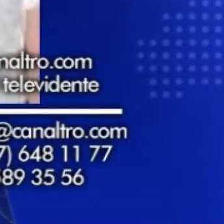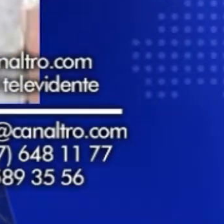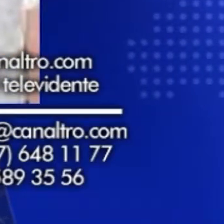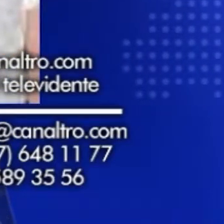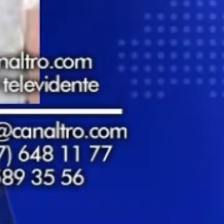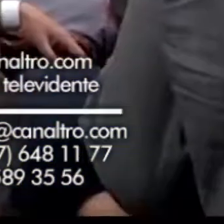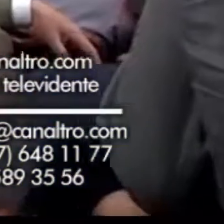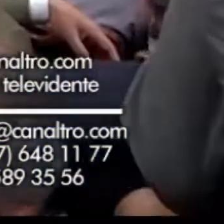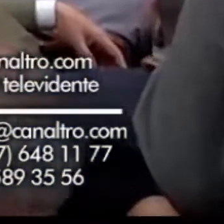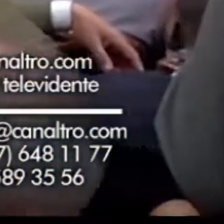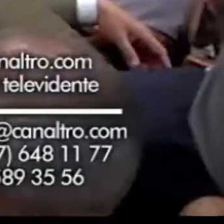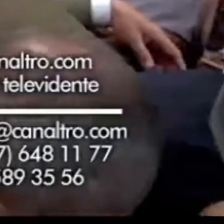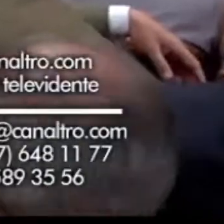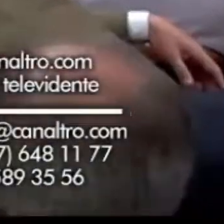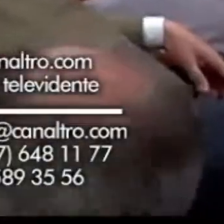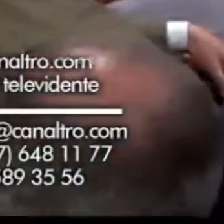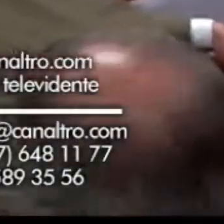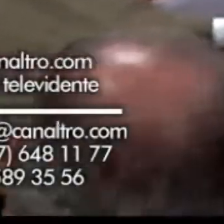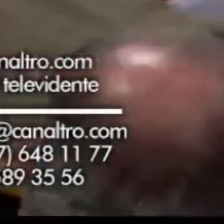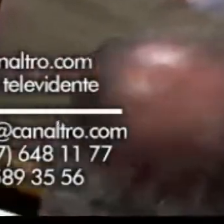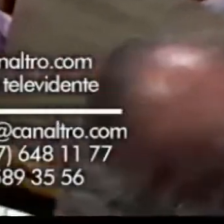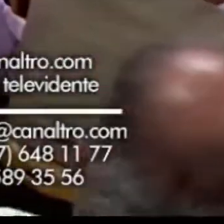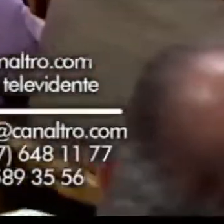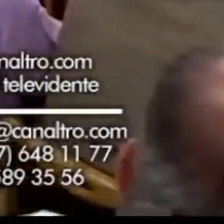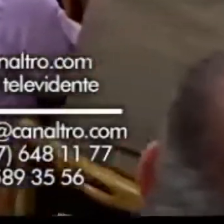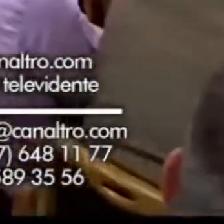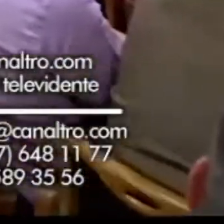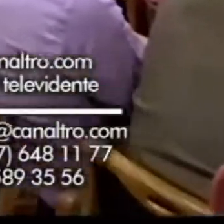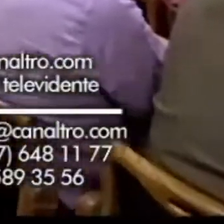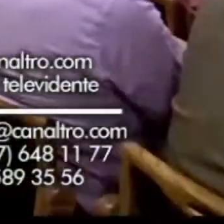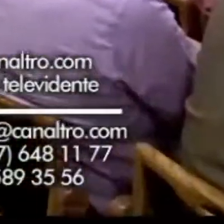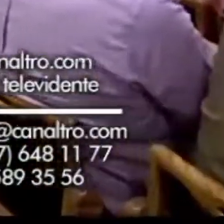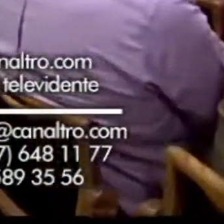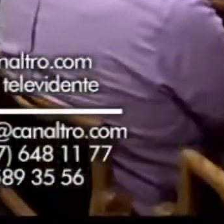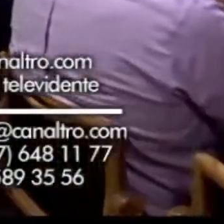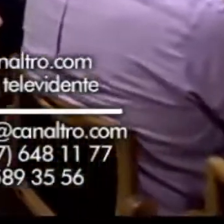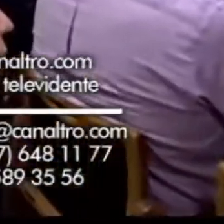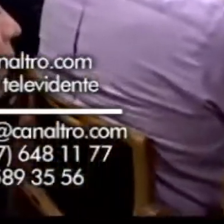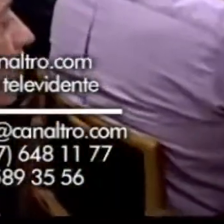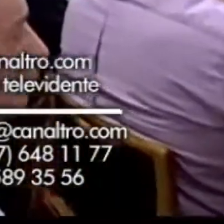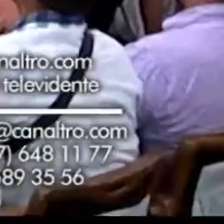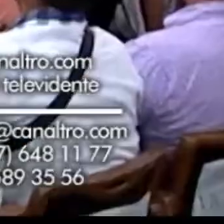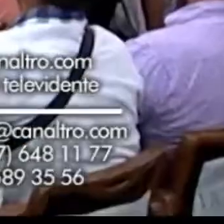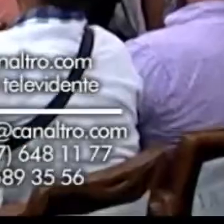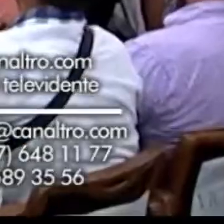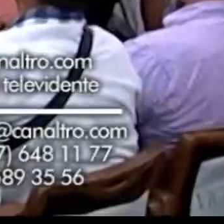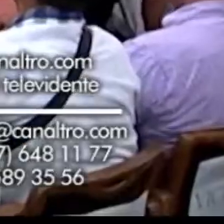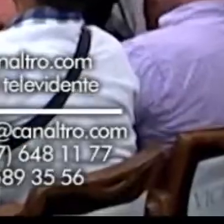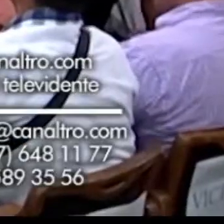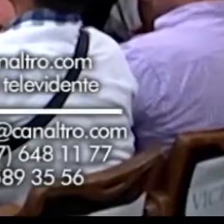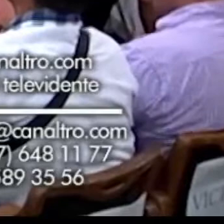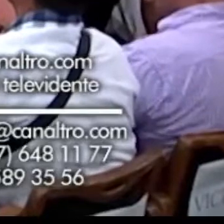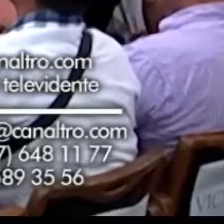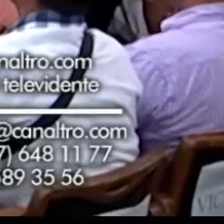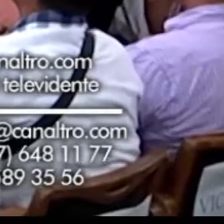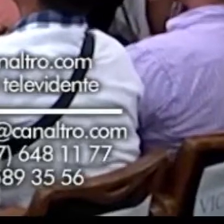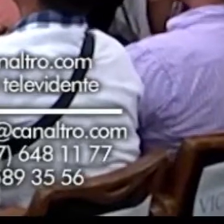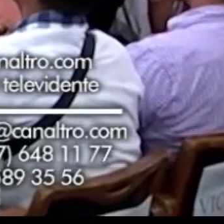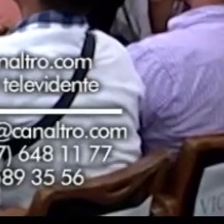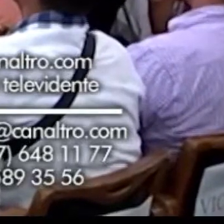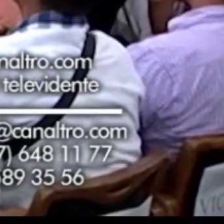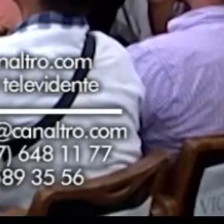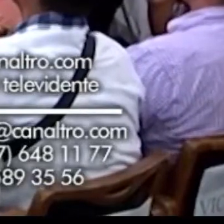según él, la amonestación por una supuesta división de la colectividad de la ciudad de Cúcuta es